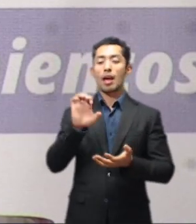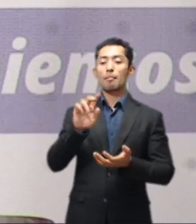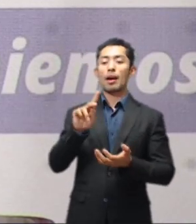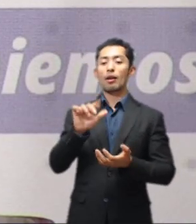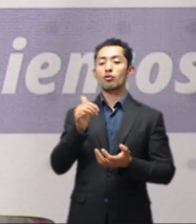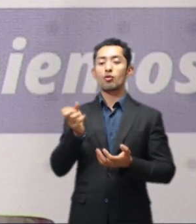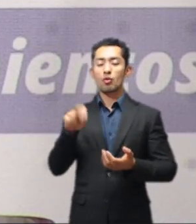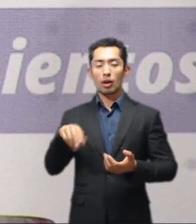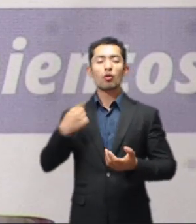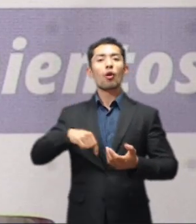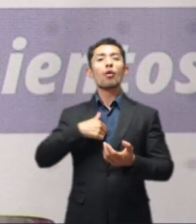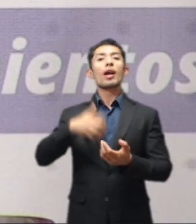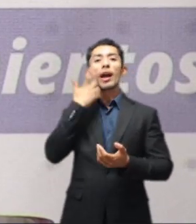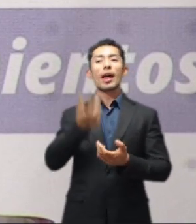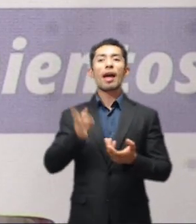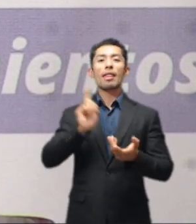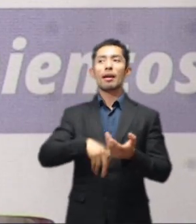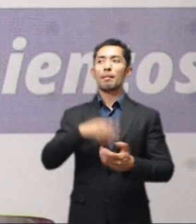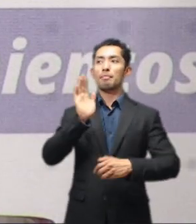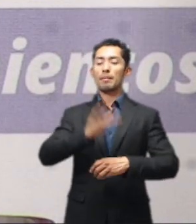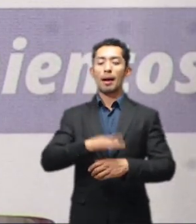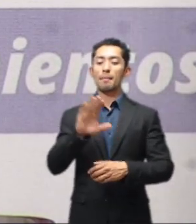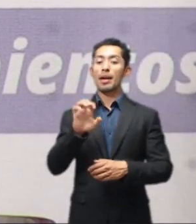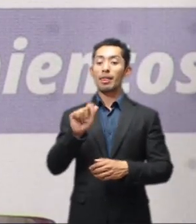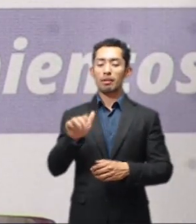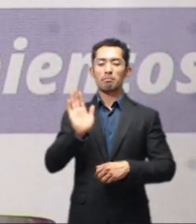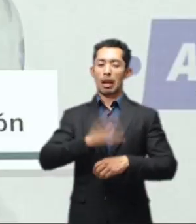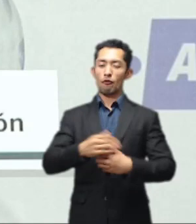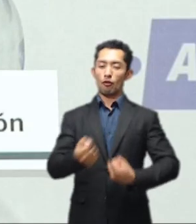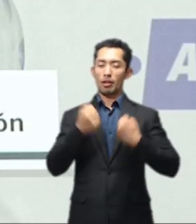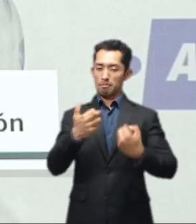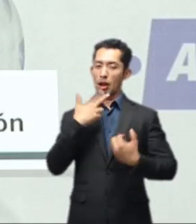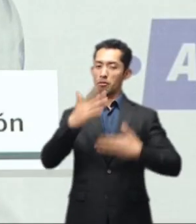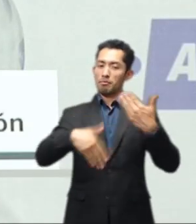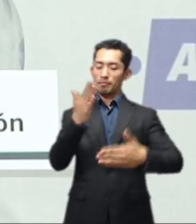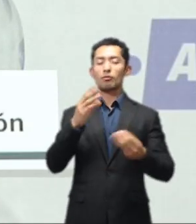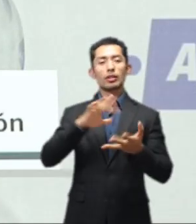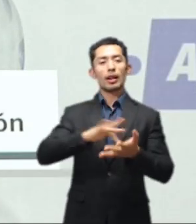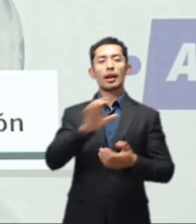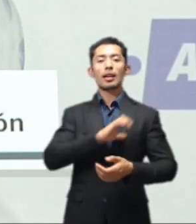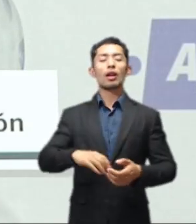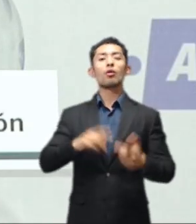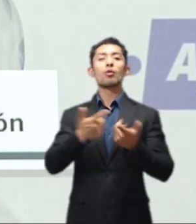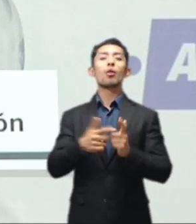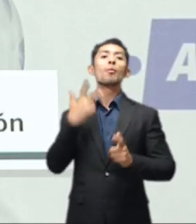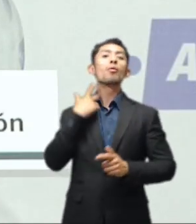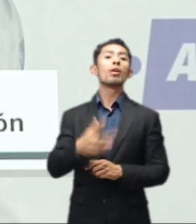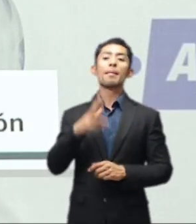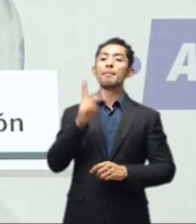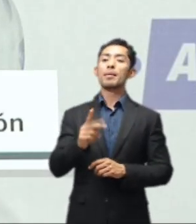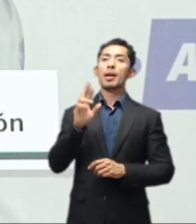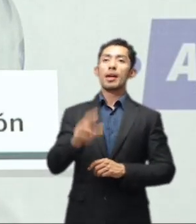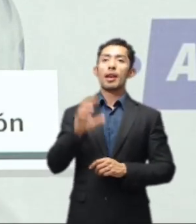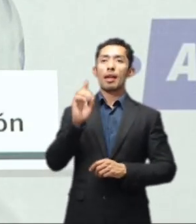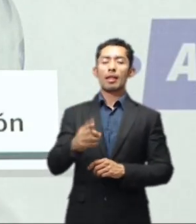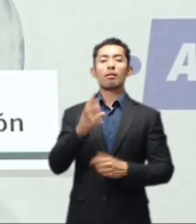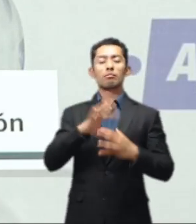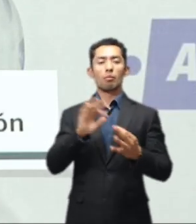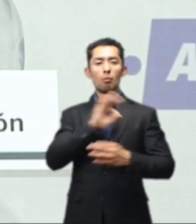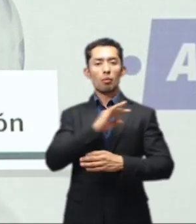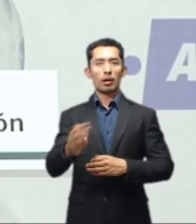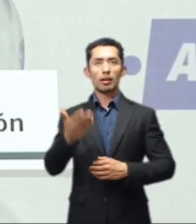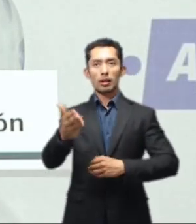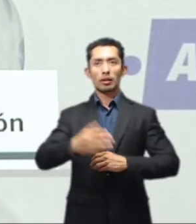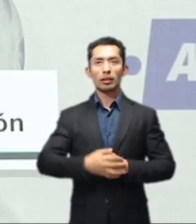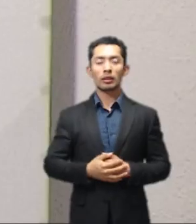haremos que lata más fuerte con Beatriz Muchas gracias candidata candidato del partido de la Revolución democrática tiene usted el uso de la